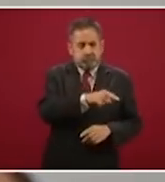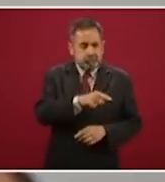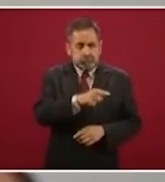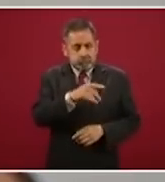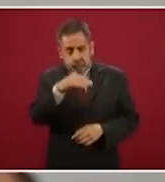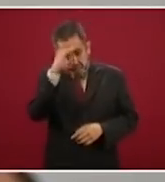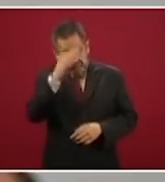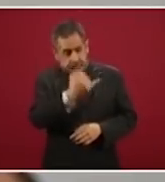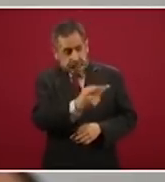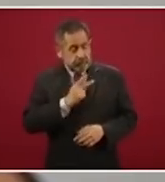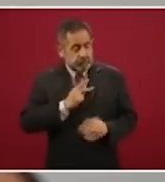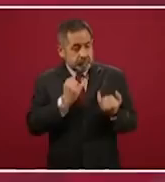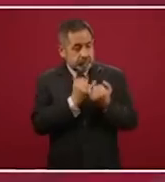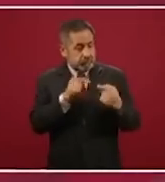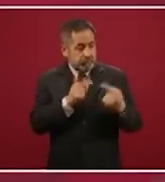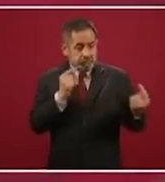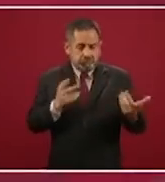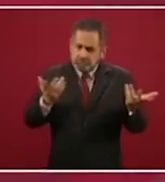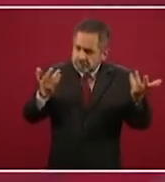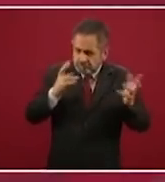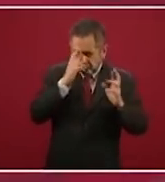disentir. Ayer o antier,